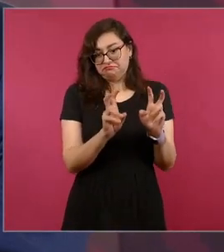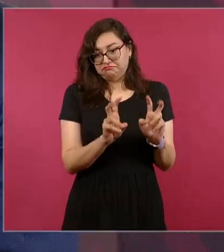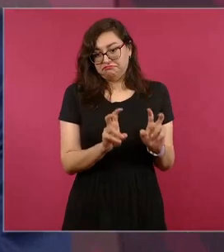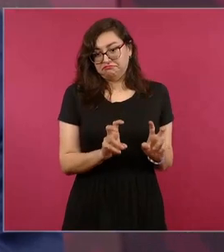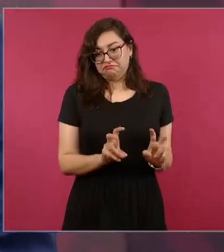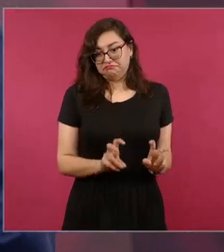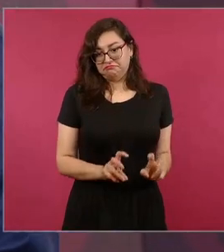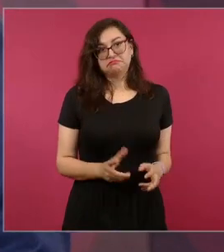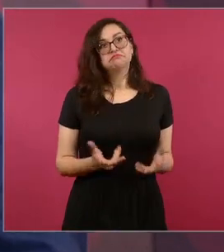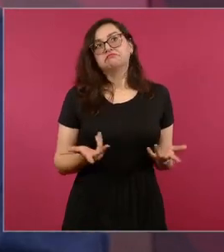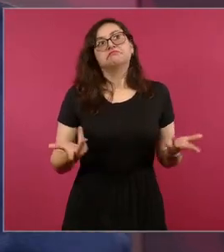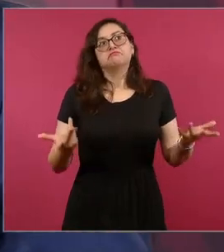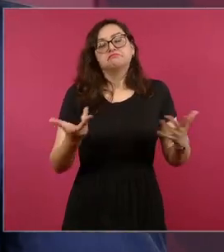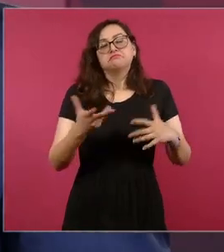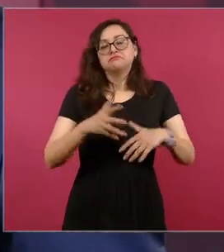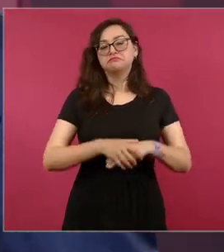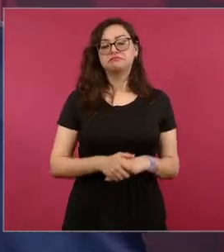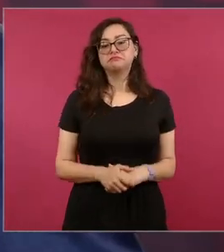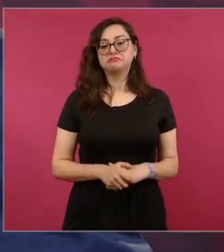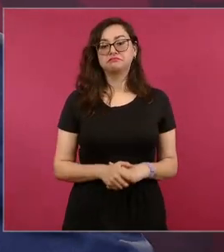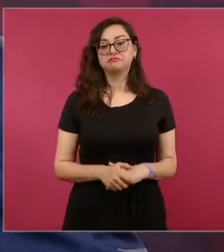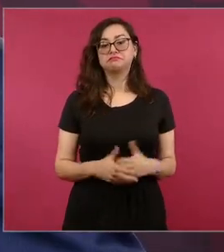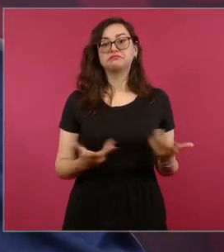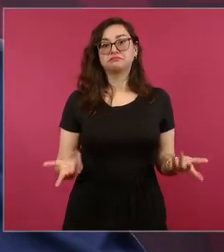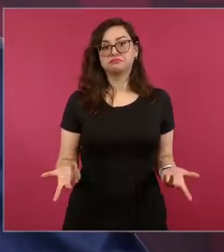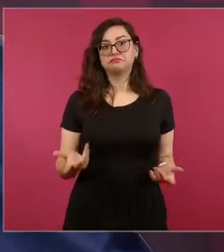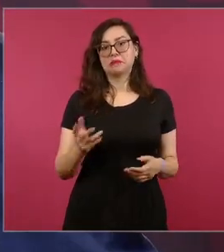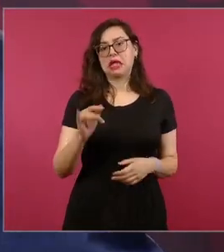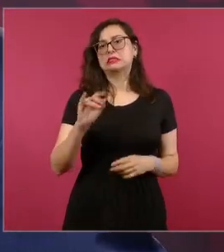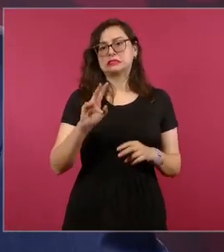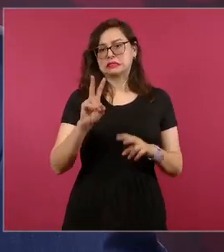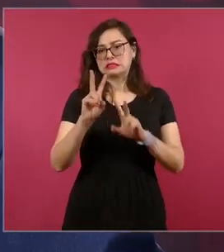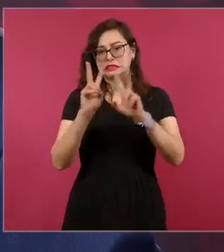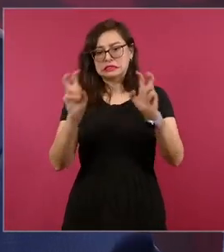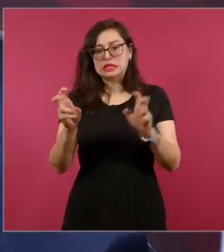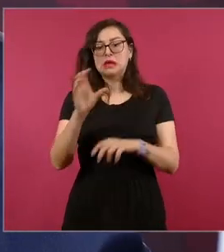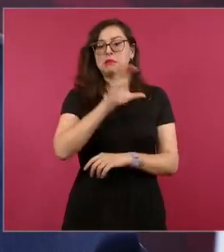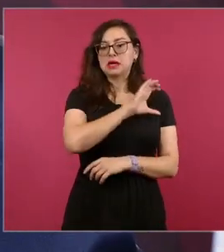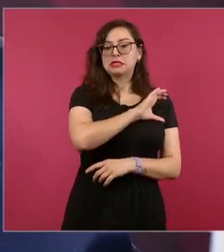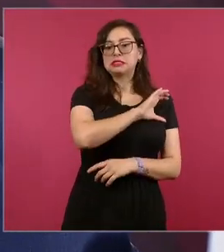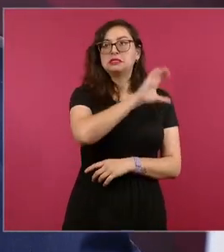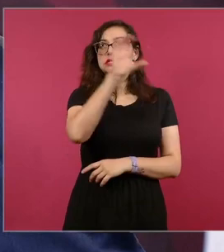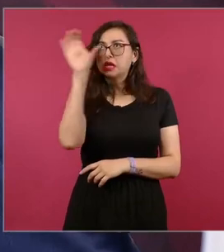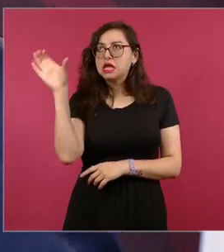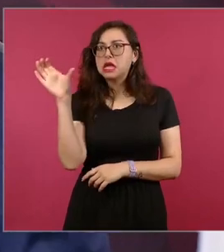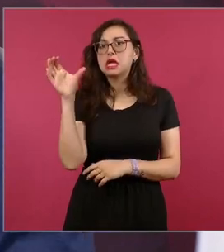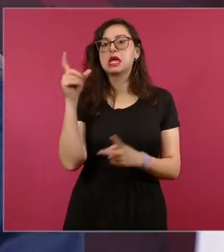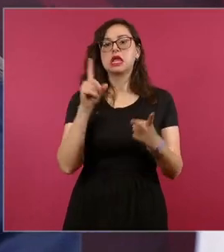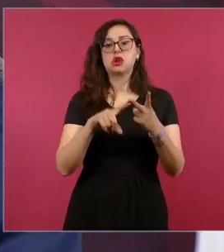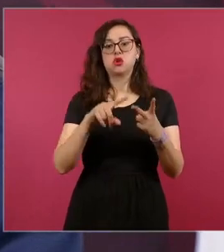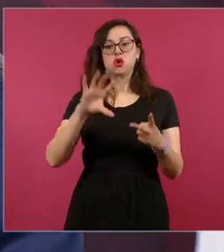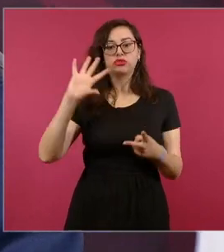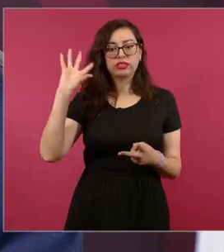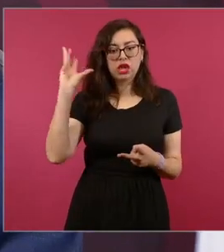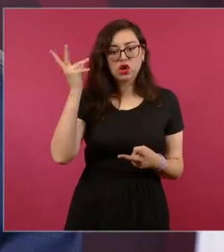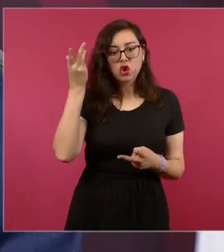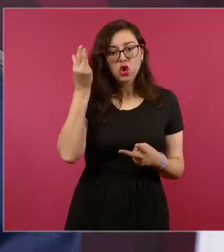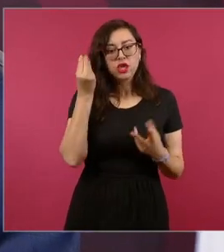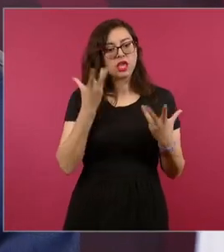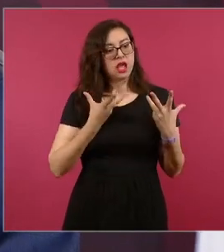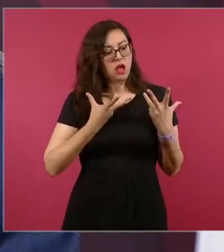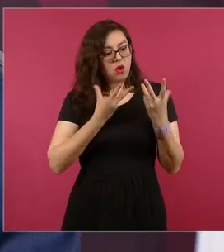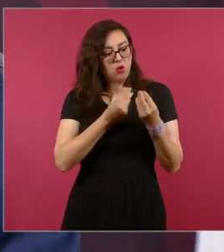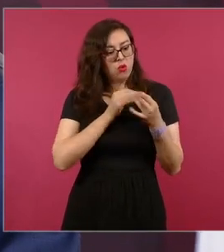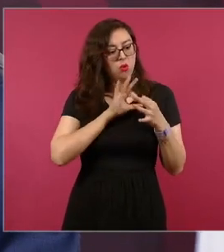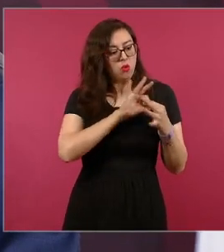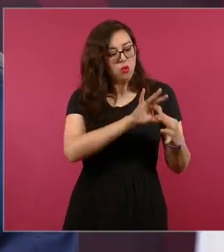tiene que ver con nuestro espacio aéreo, la cooperación tecnológica.